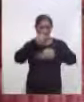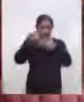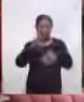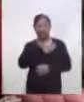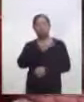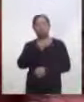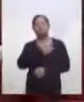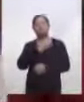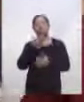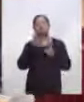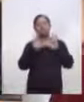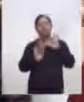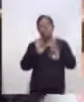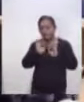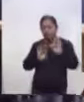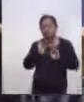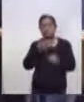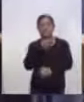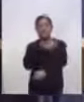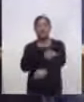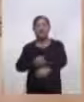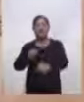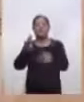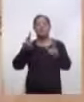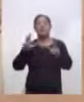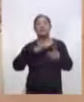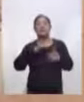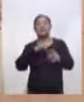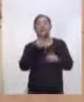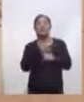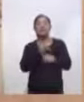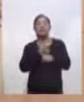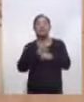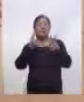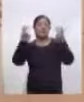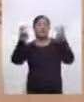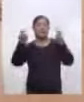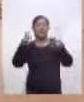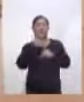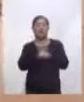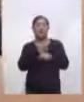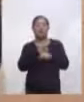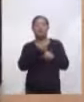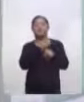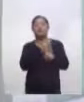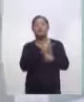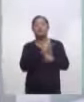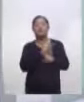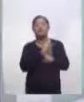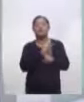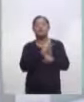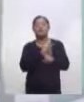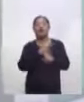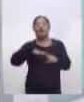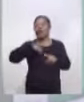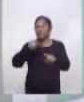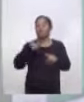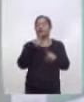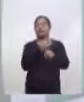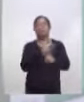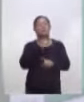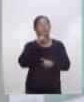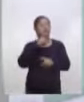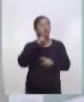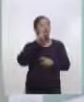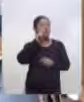en las Familias sobre el Programa de Prevención del Abuso Sexual Infantil. La titular del área, Mariela Vázquez, destacó la